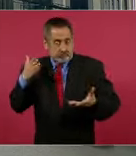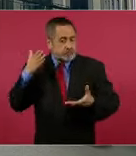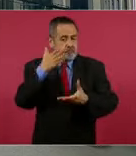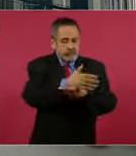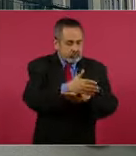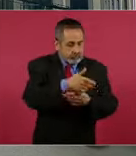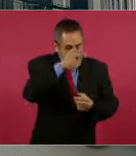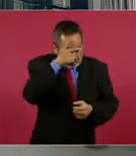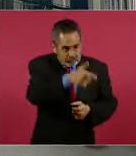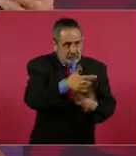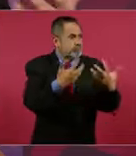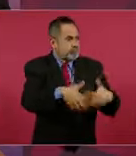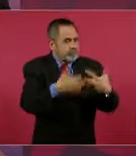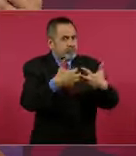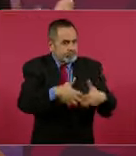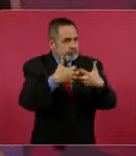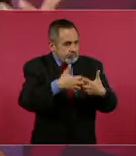y me encontré que estaban